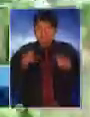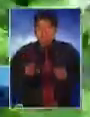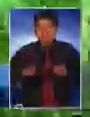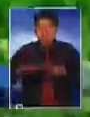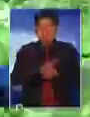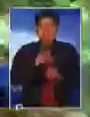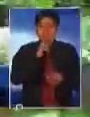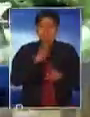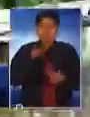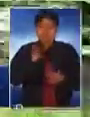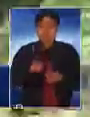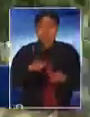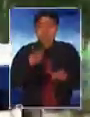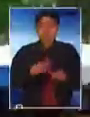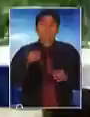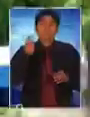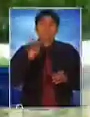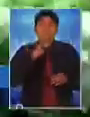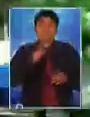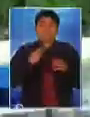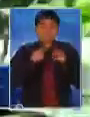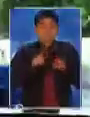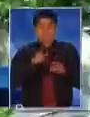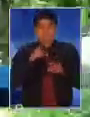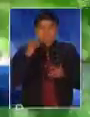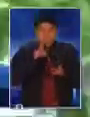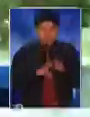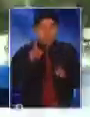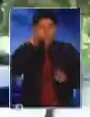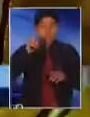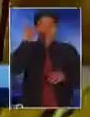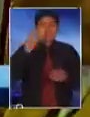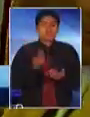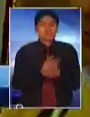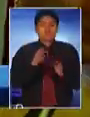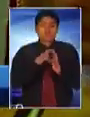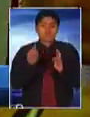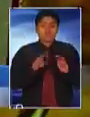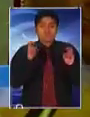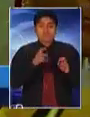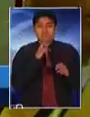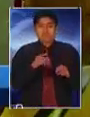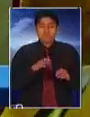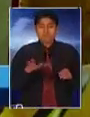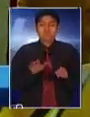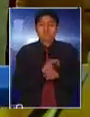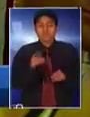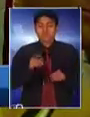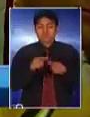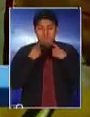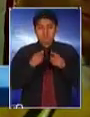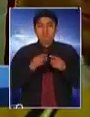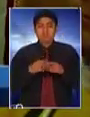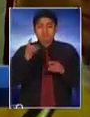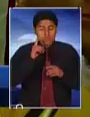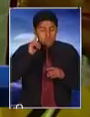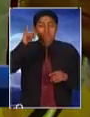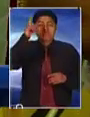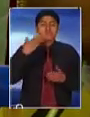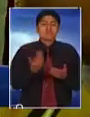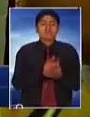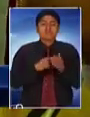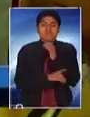fue abordado es lo concerniente a las iniciativas y anuncios de la creación de nuevas regiones. El otro tema es la preocupación manifestada alrededor de la creación